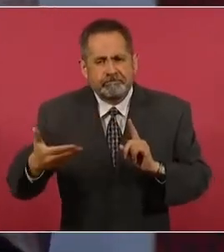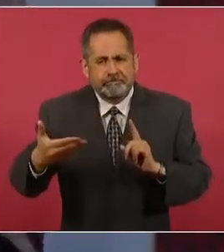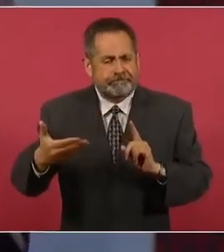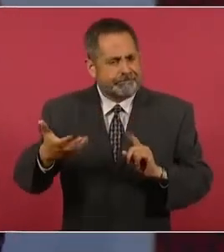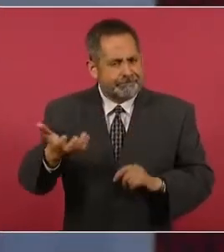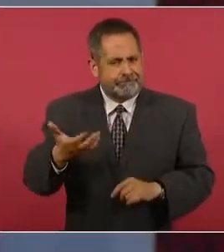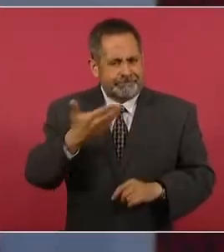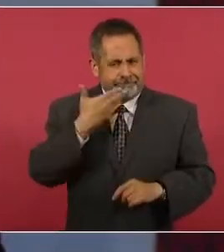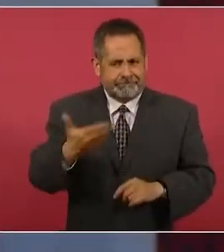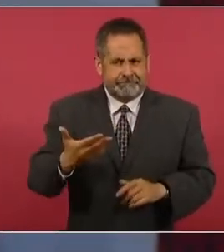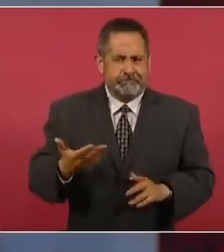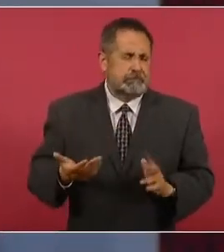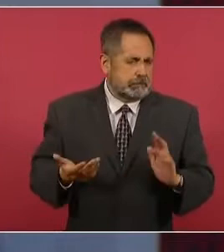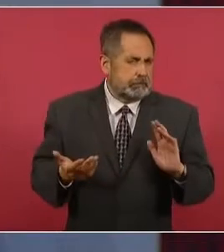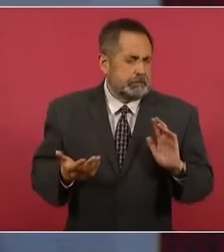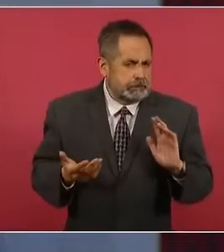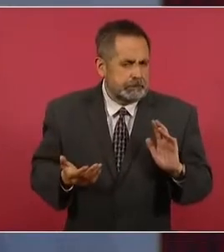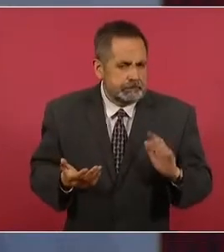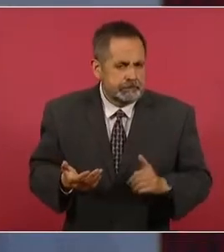de hacer